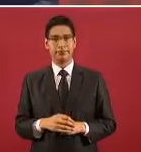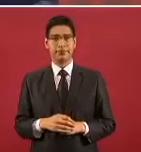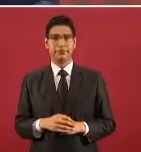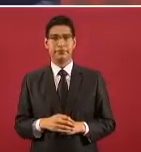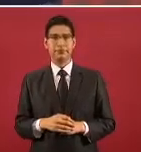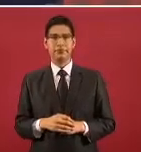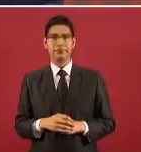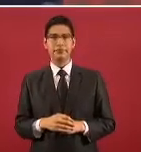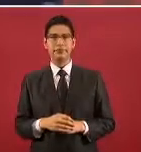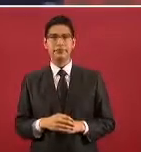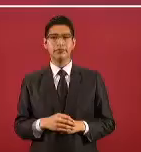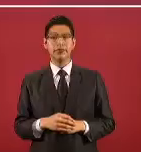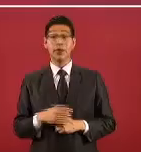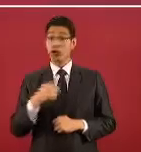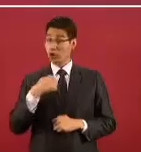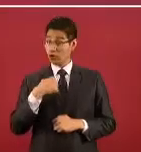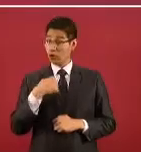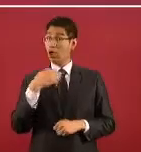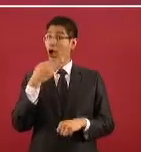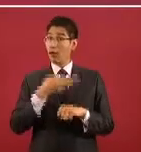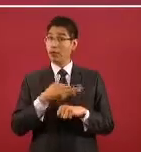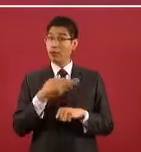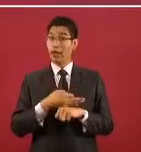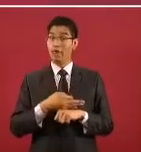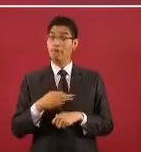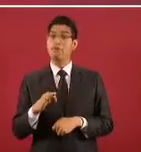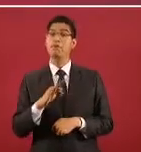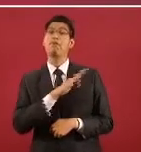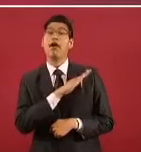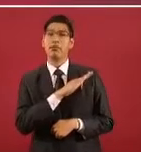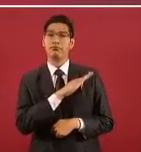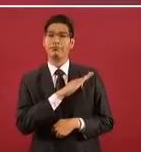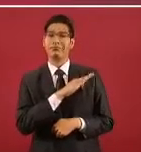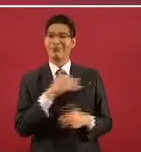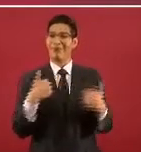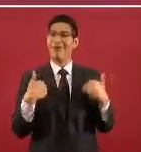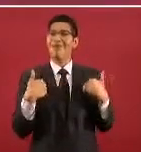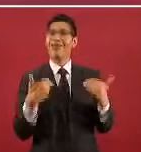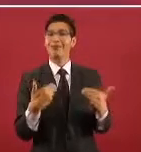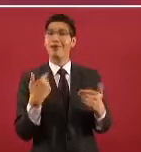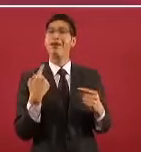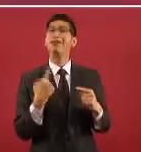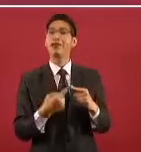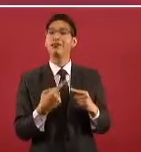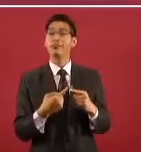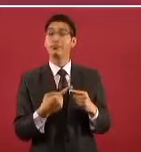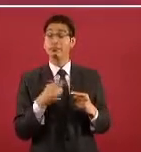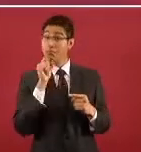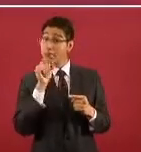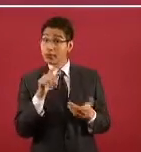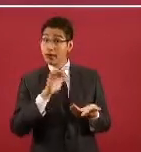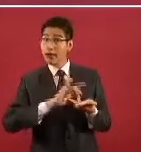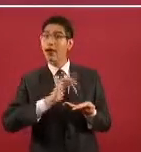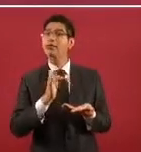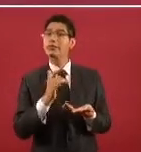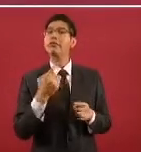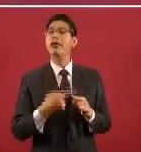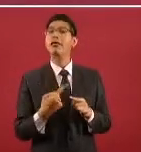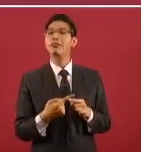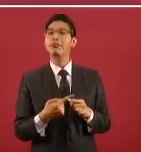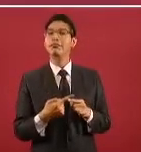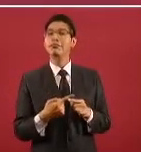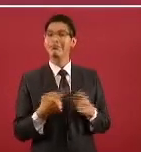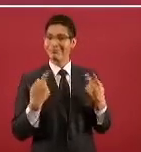políticamente. ¿A quién le tengo fe, confianza, gratitud? Al pueblo de México.